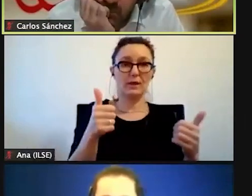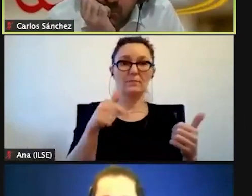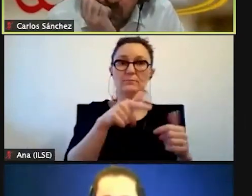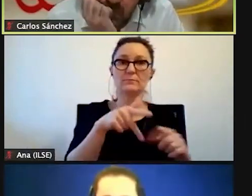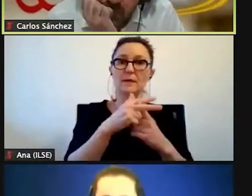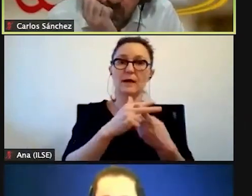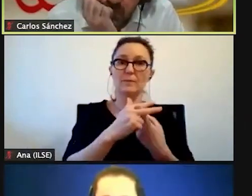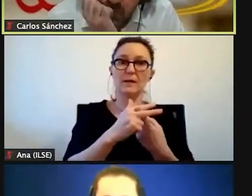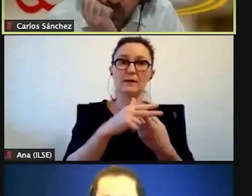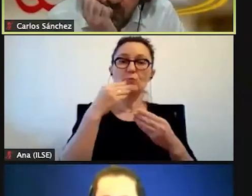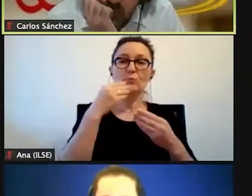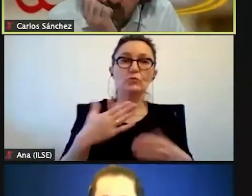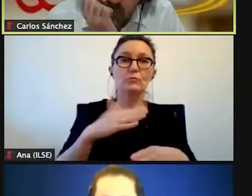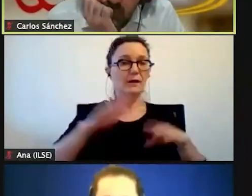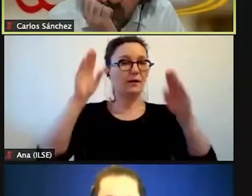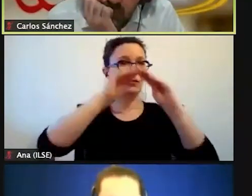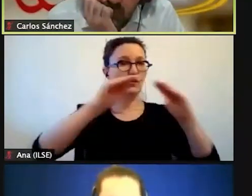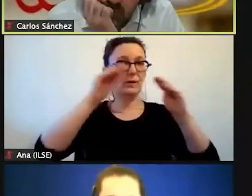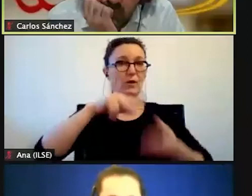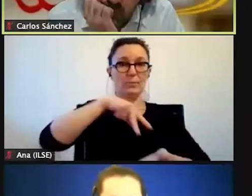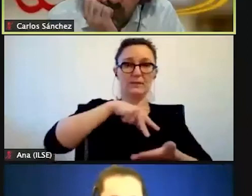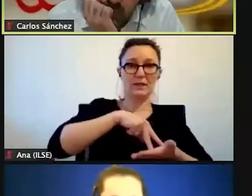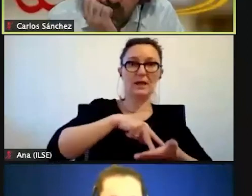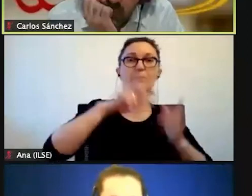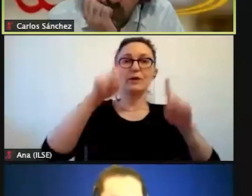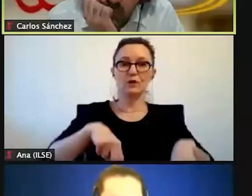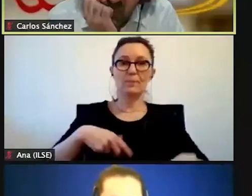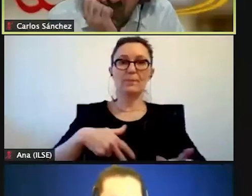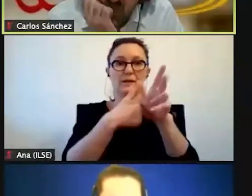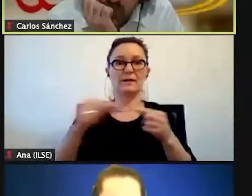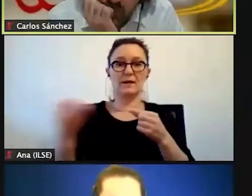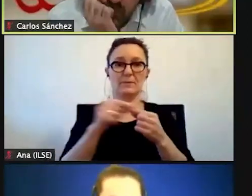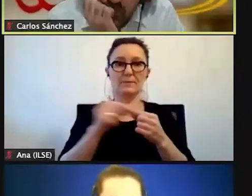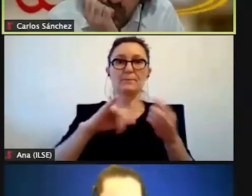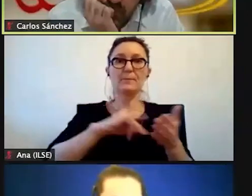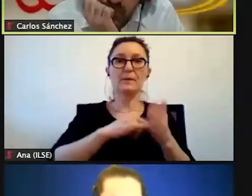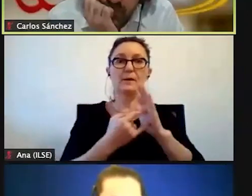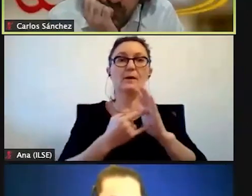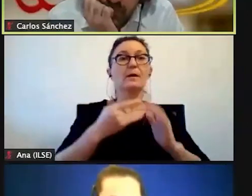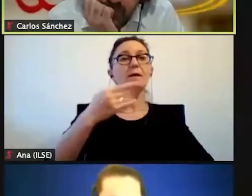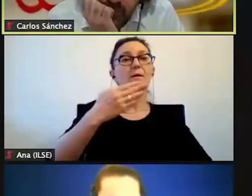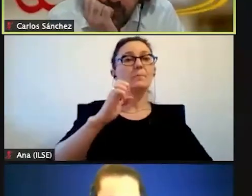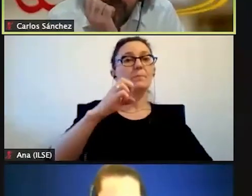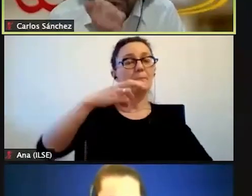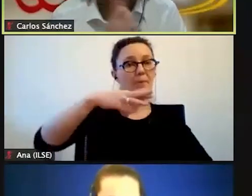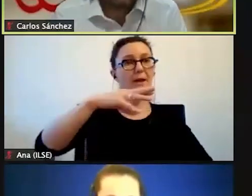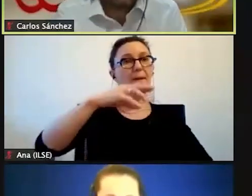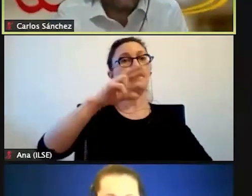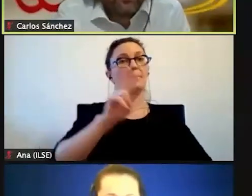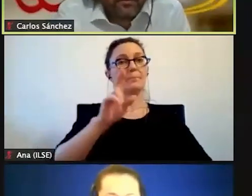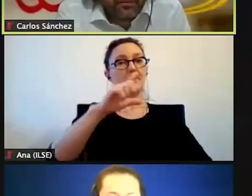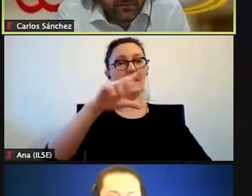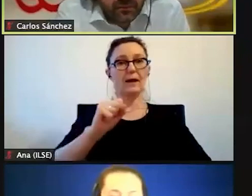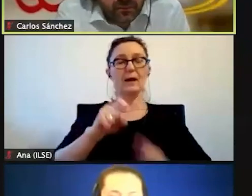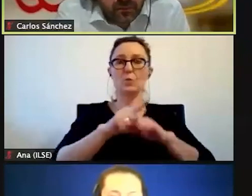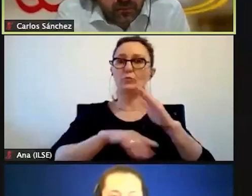ideal para la formación presencial y telemática. El proyecto de Be My Vega se encuentra en constante evolución y